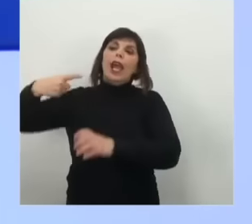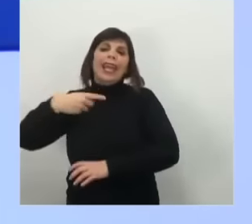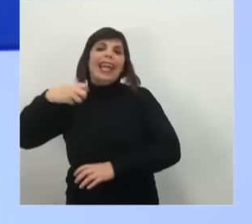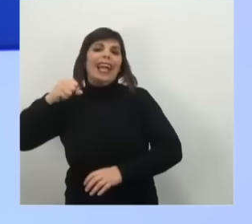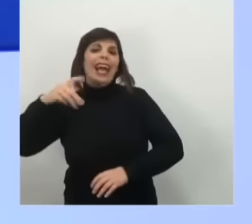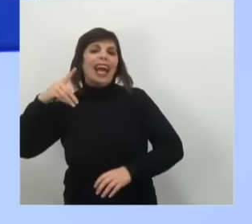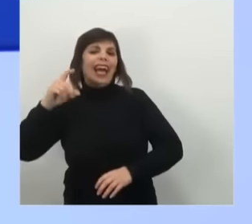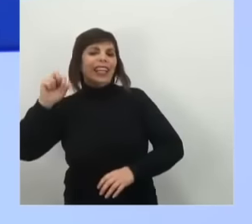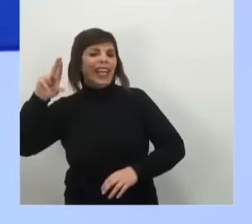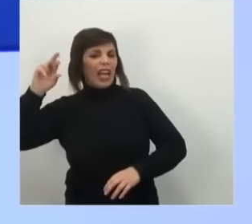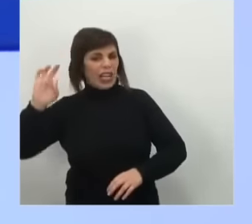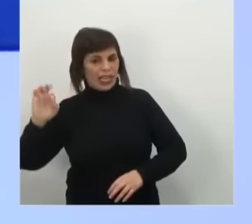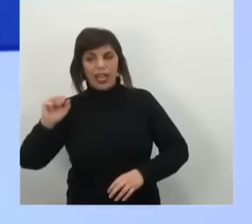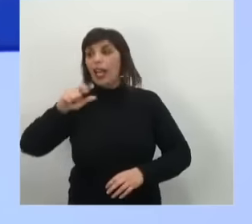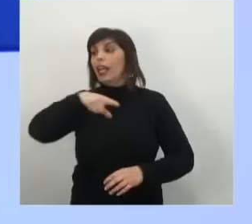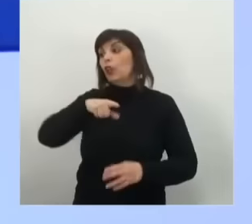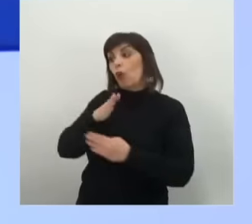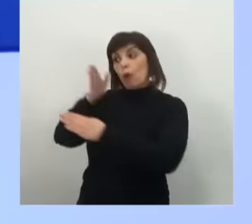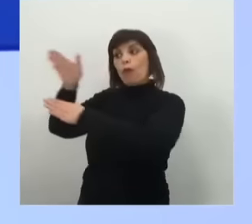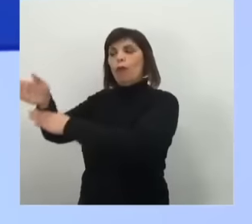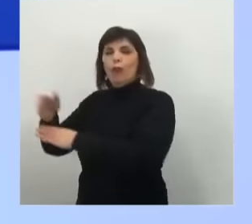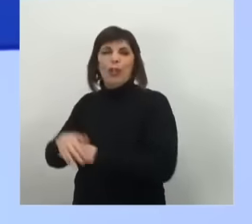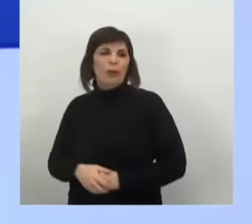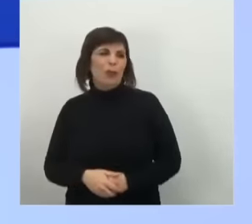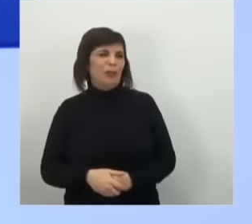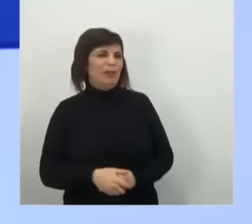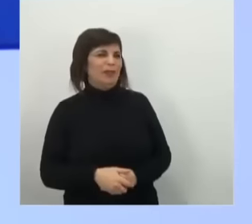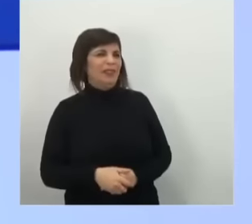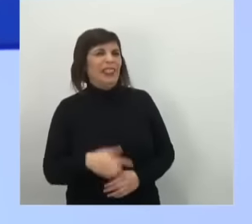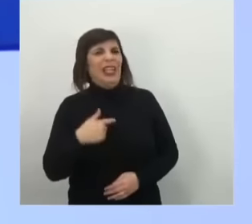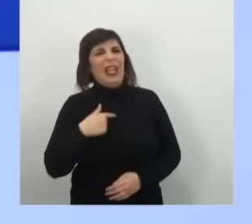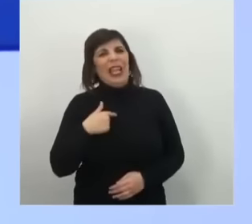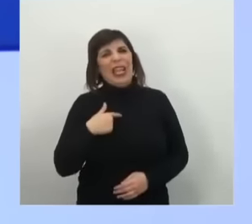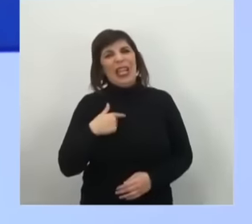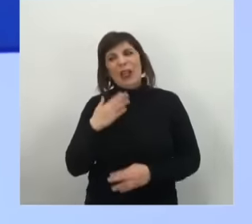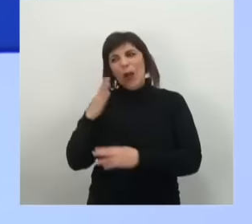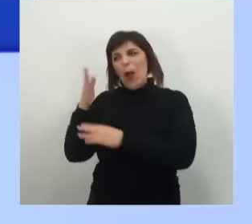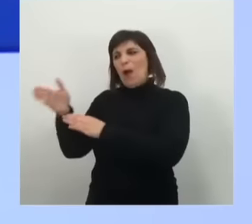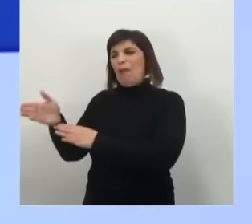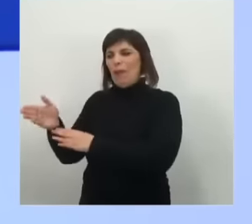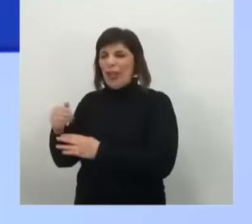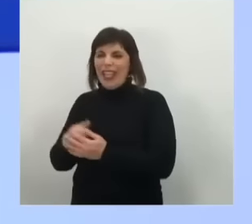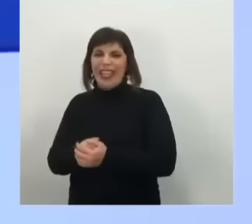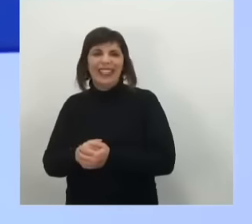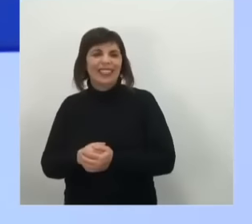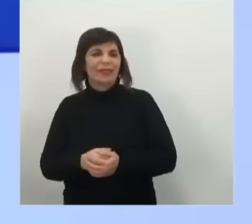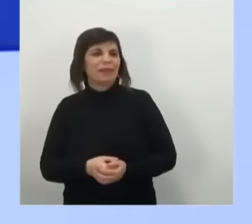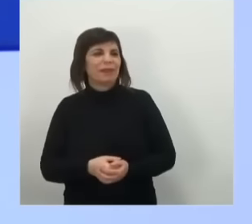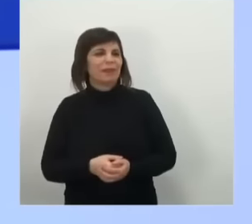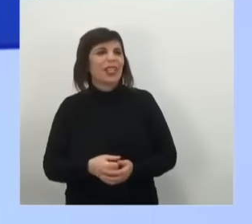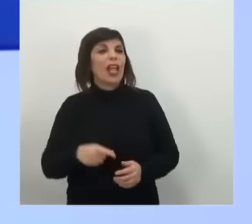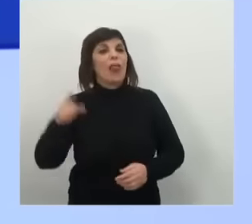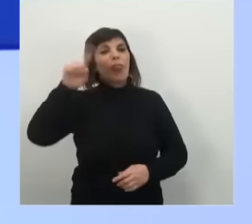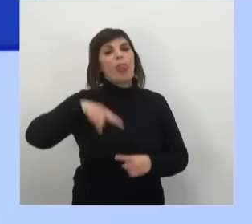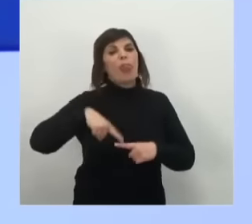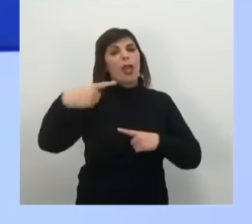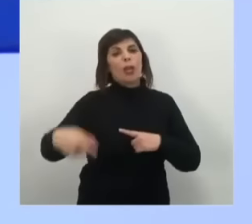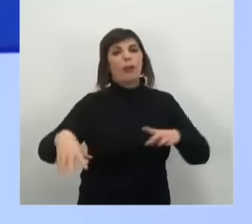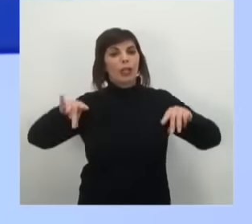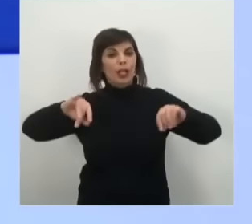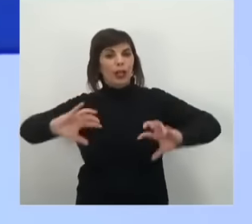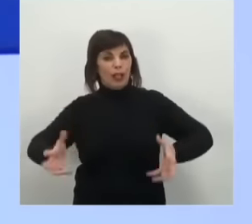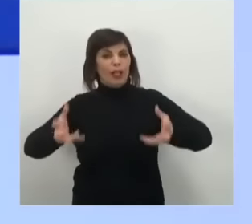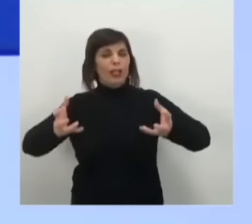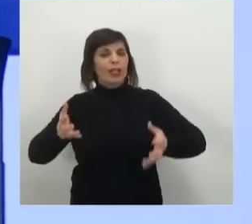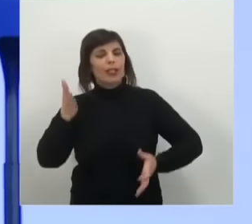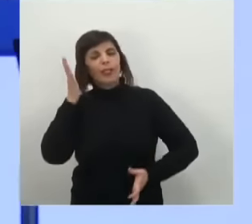orar y yo dije señor que que no me encuentre con ninguno luego nos fuimos al Desierto al Desierto